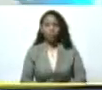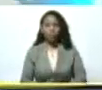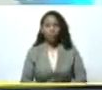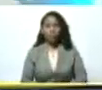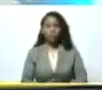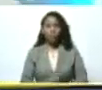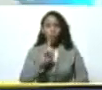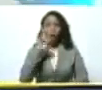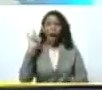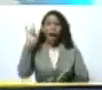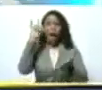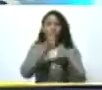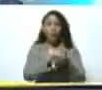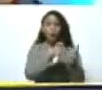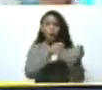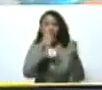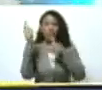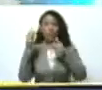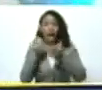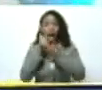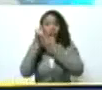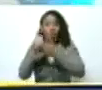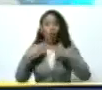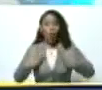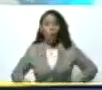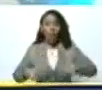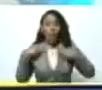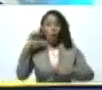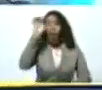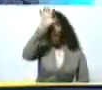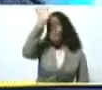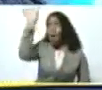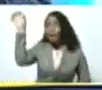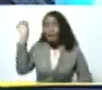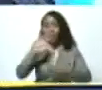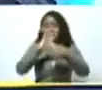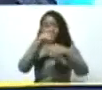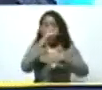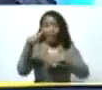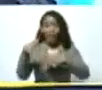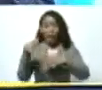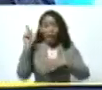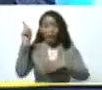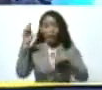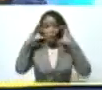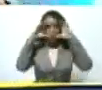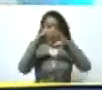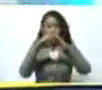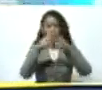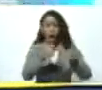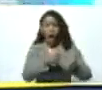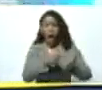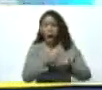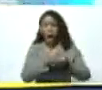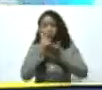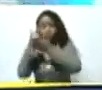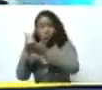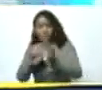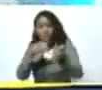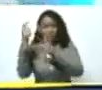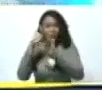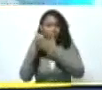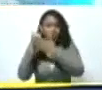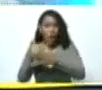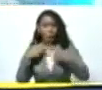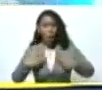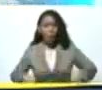Un avión que le lleva ayuda humanitaria a los países del Caribe. Estaba dedicado a llevar ayuda humanitaria a los países del Caribe,